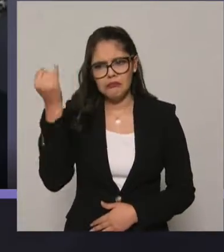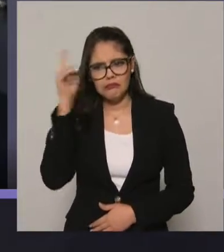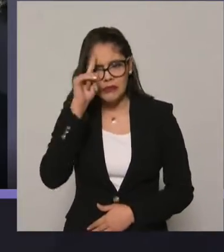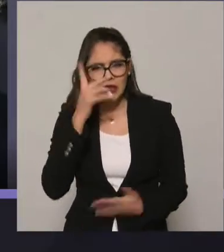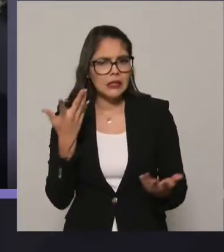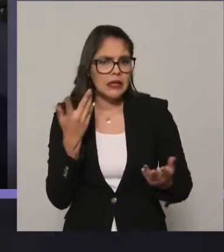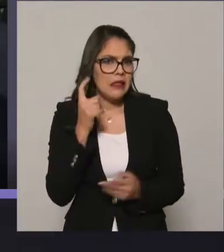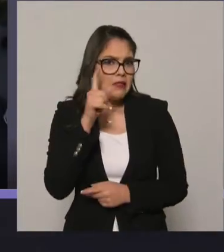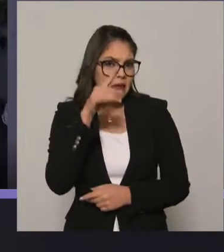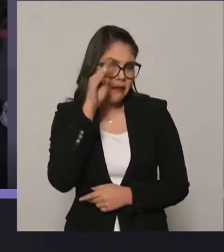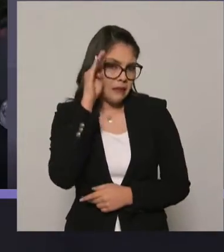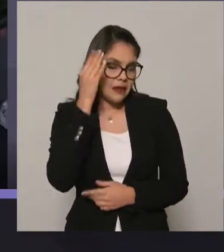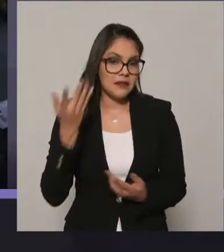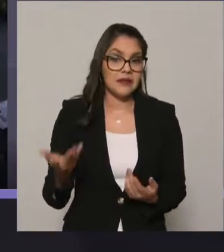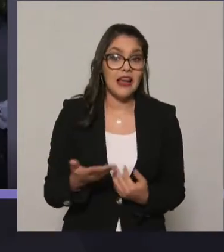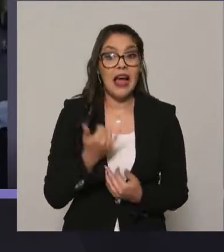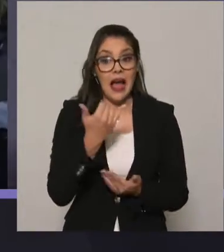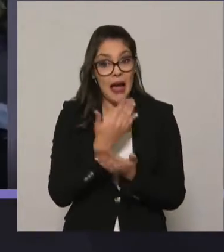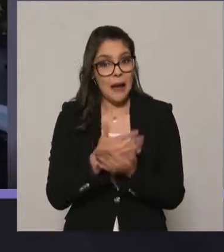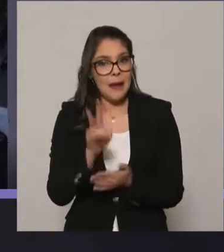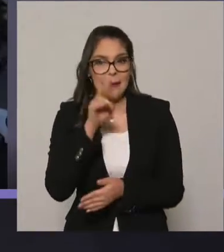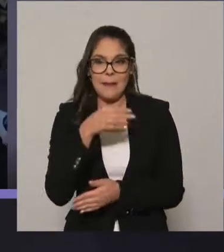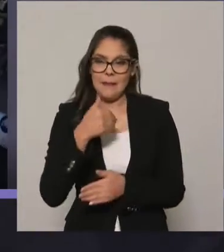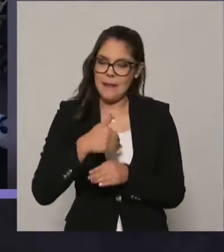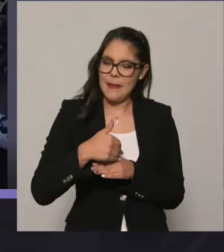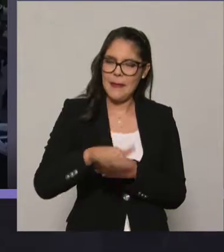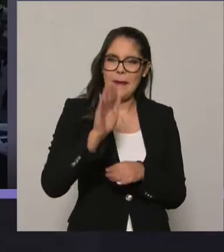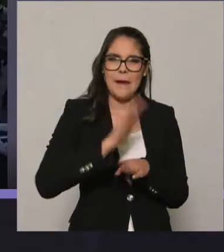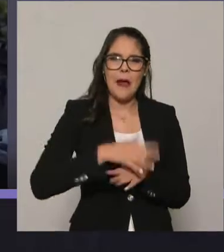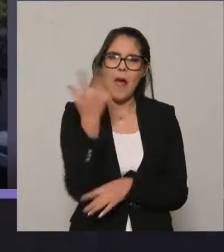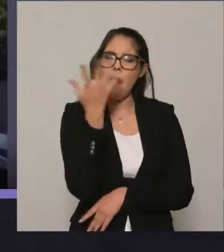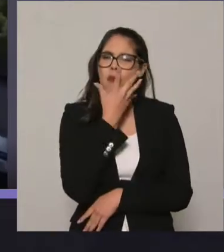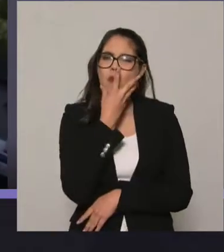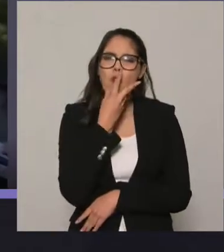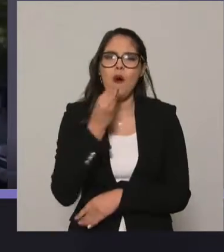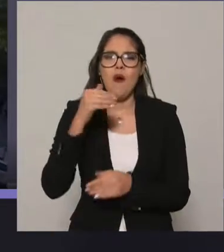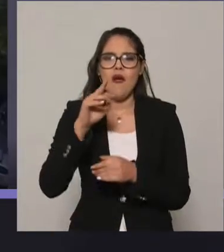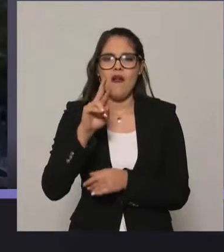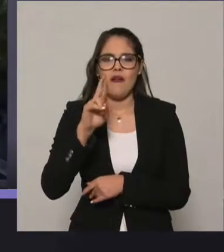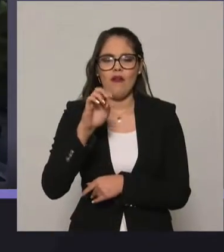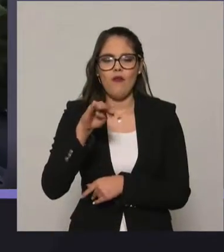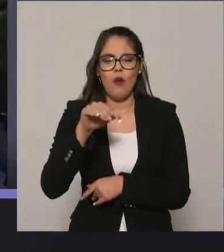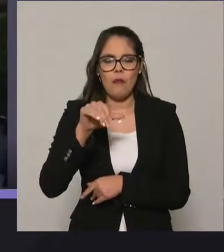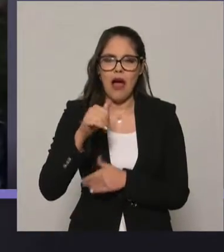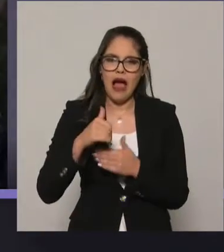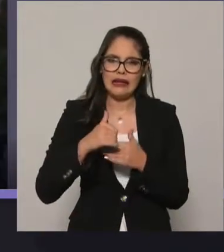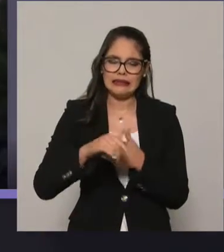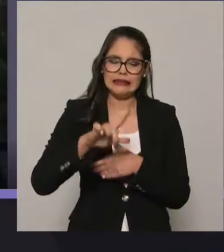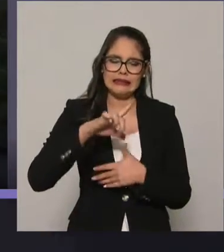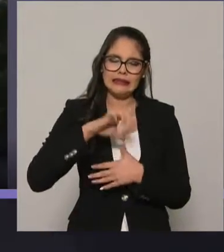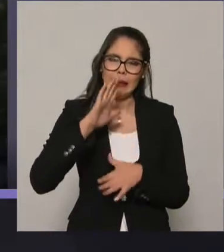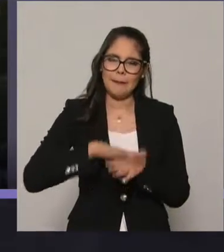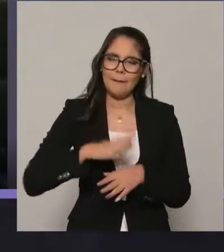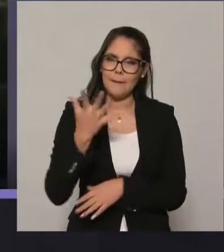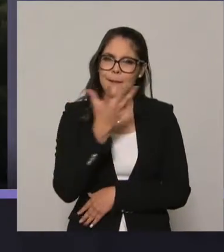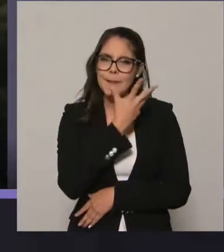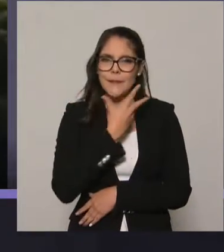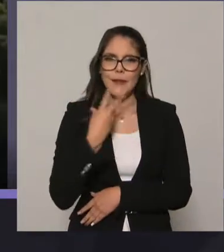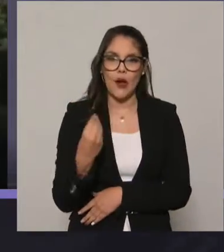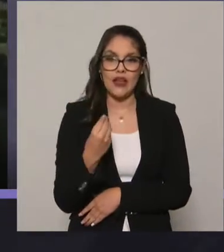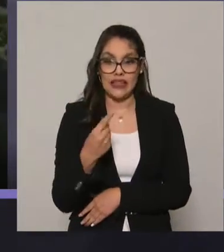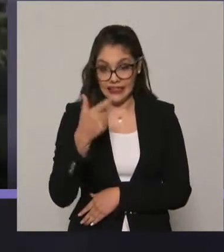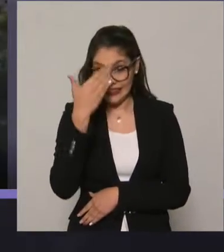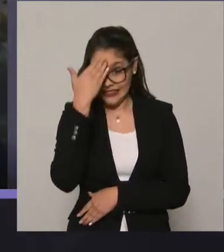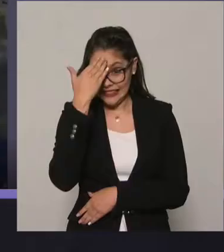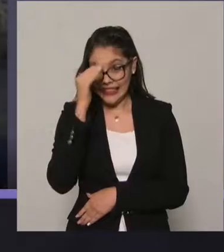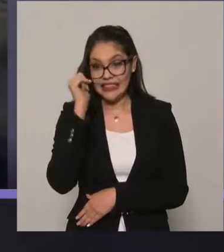Increíble. Además es una de las avenidas más hermosas de América Latina, este Paseo de la Reforma. Usted sabe que cada temporada se